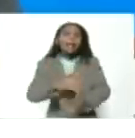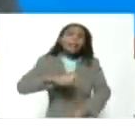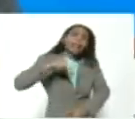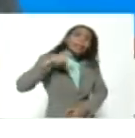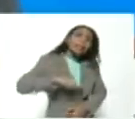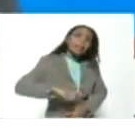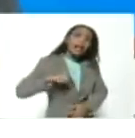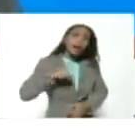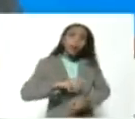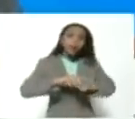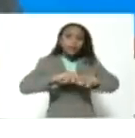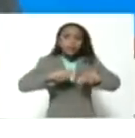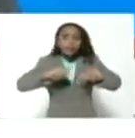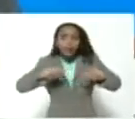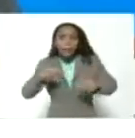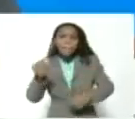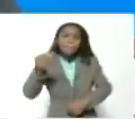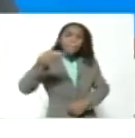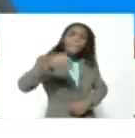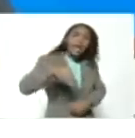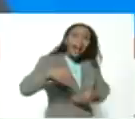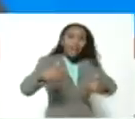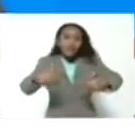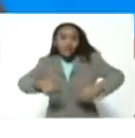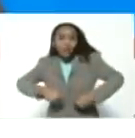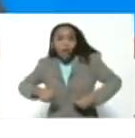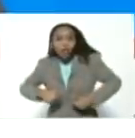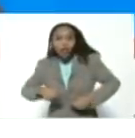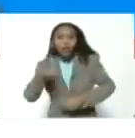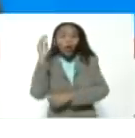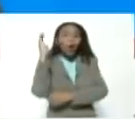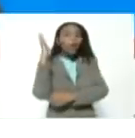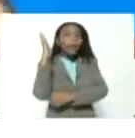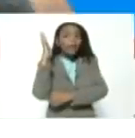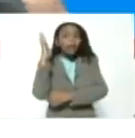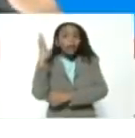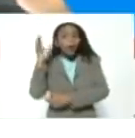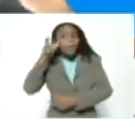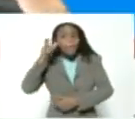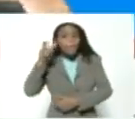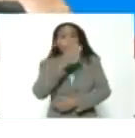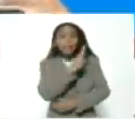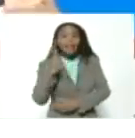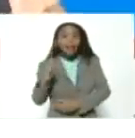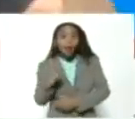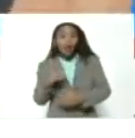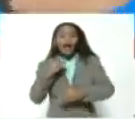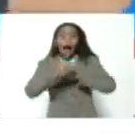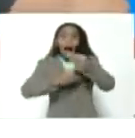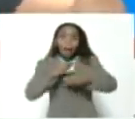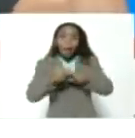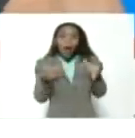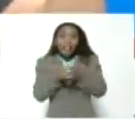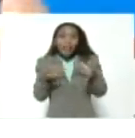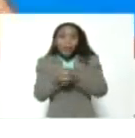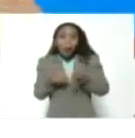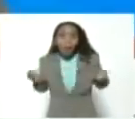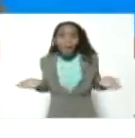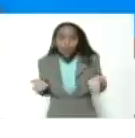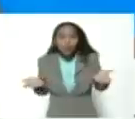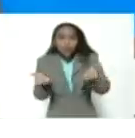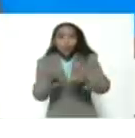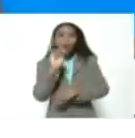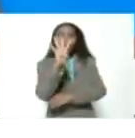de territorializar más el esfuerzo del Congreso Bicentenario. Y nos piden que creemos los equipos promotores en las más de